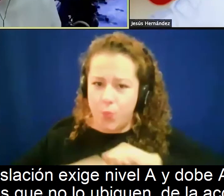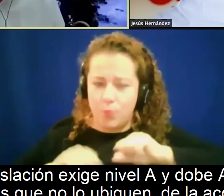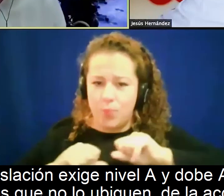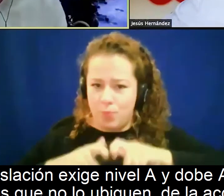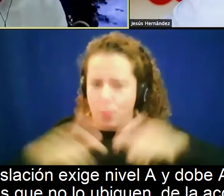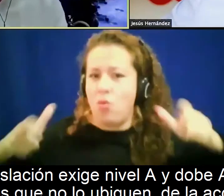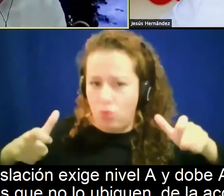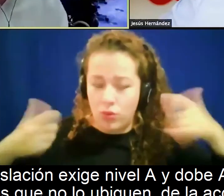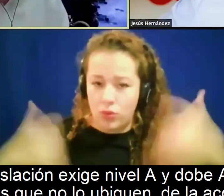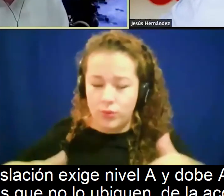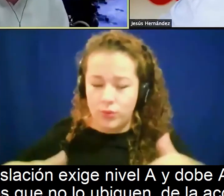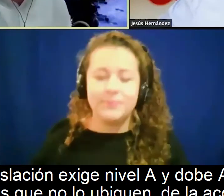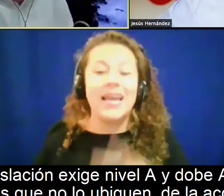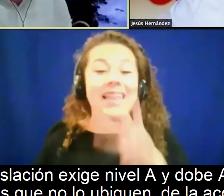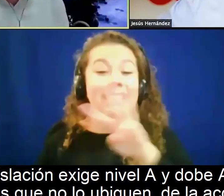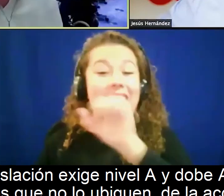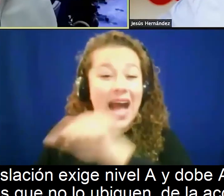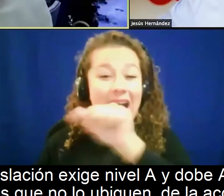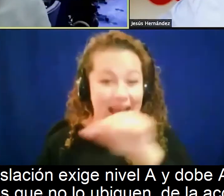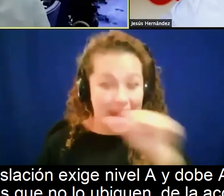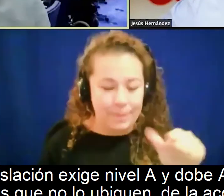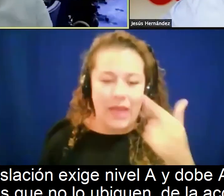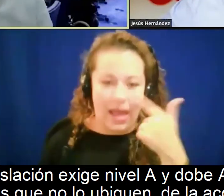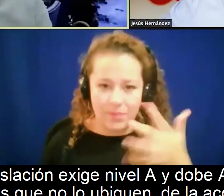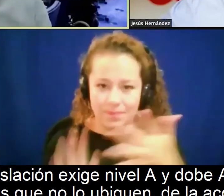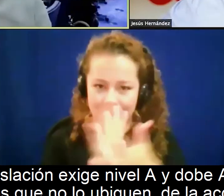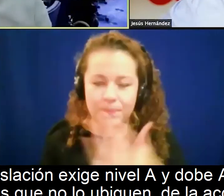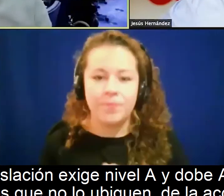ver, la legislación